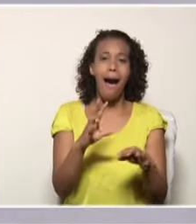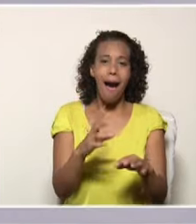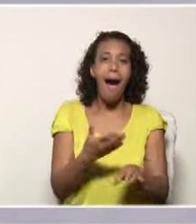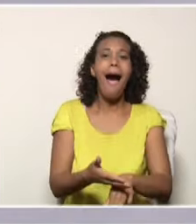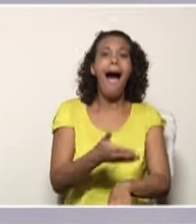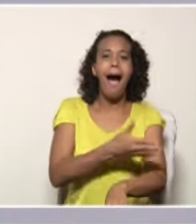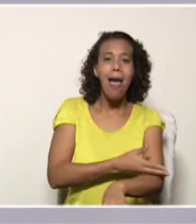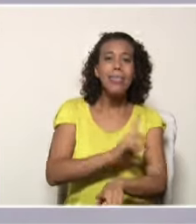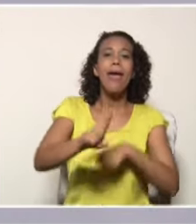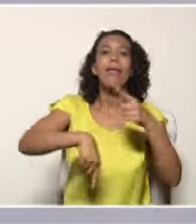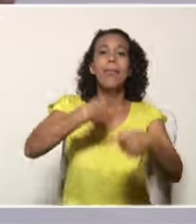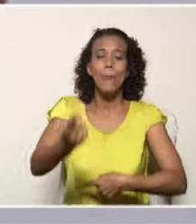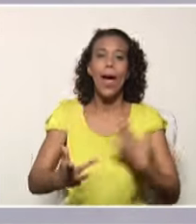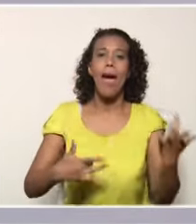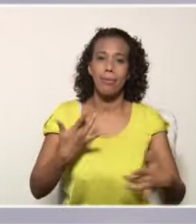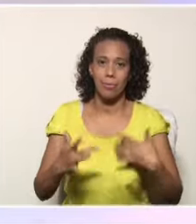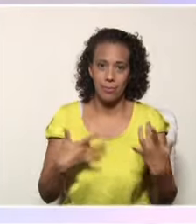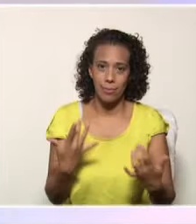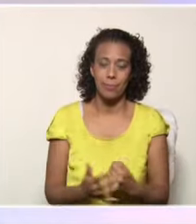tener durante ese tiempo.